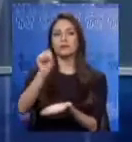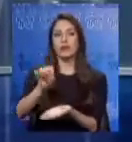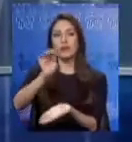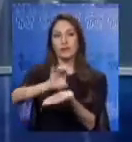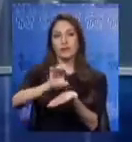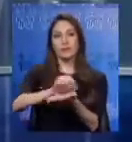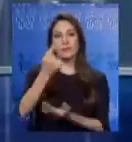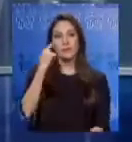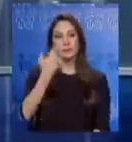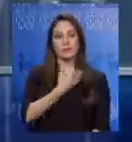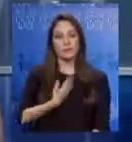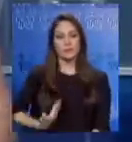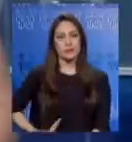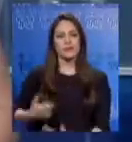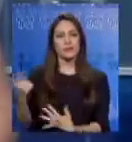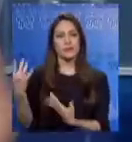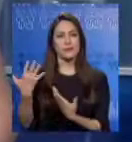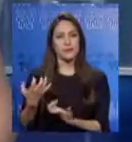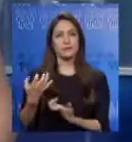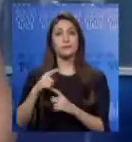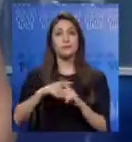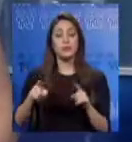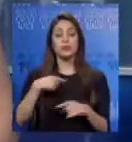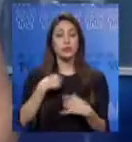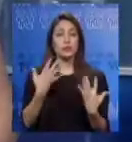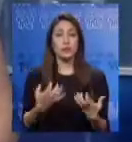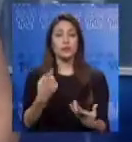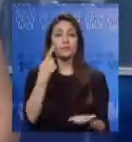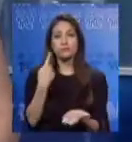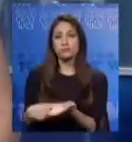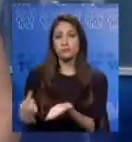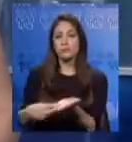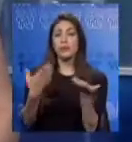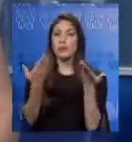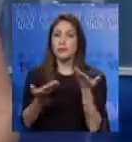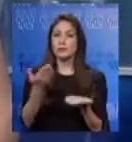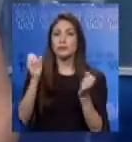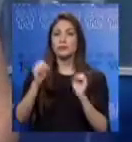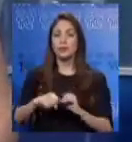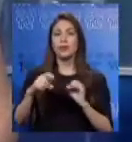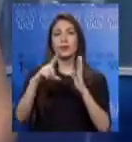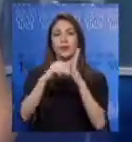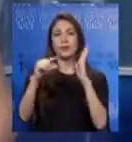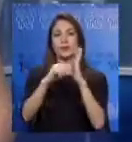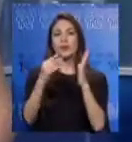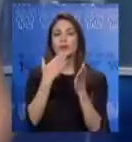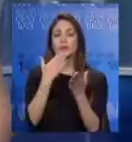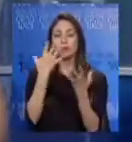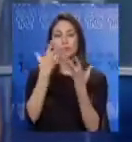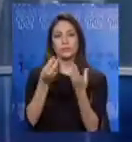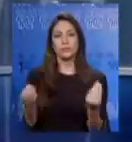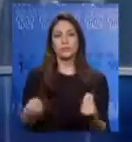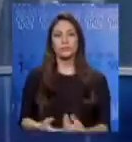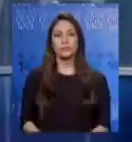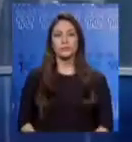semana. Dijo, entre otras cosas, que está dispuesto a analizar una posible tregua tributaria.